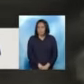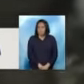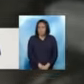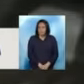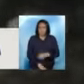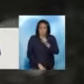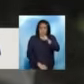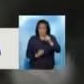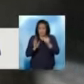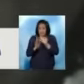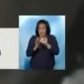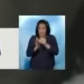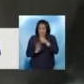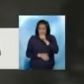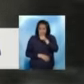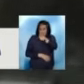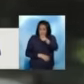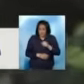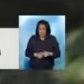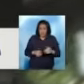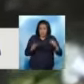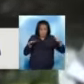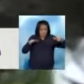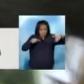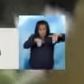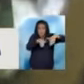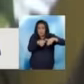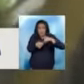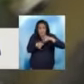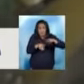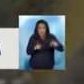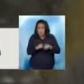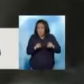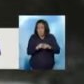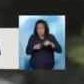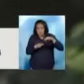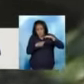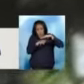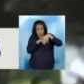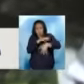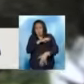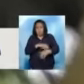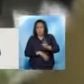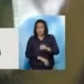En esta vivienda el agua que se deslizaba del cerro parecía una catarata.